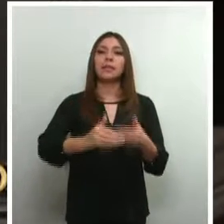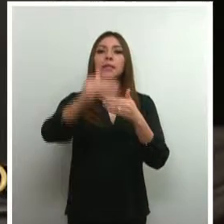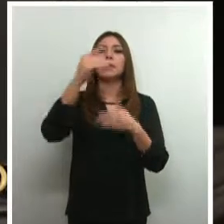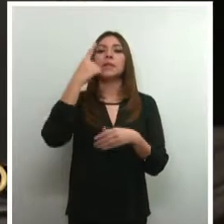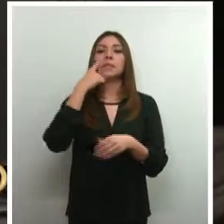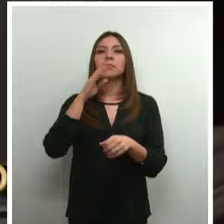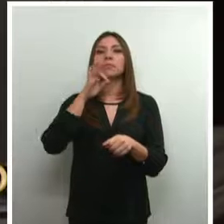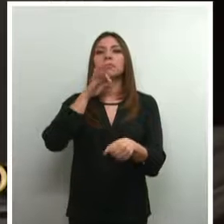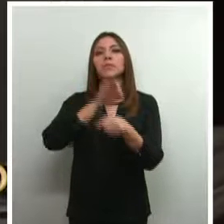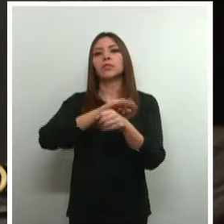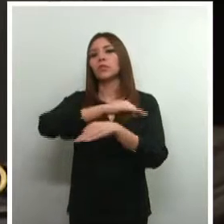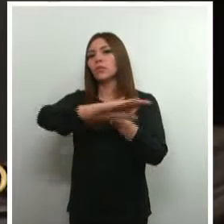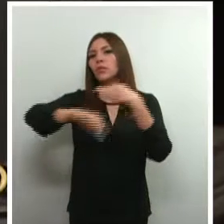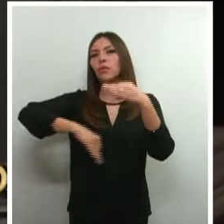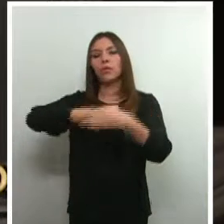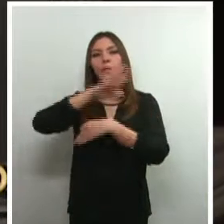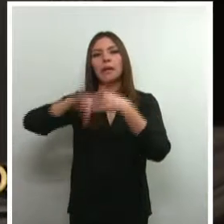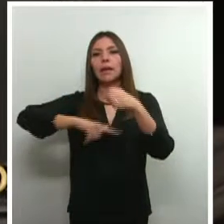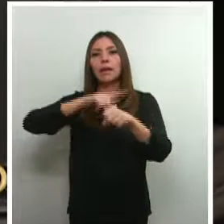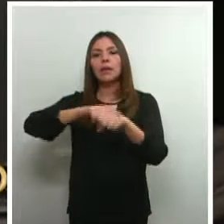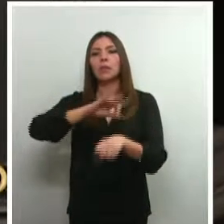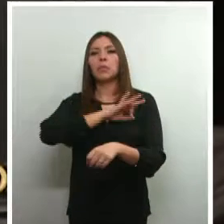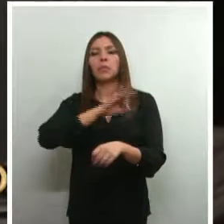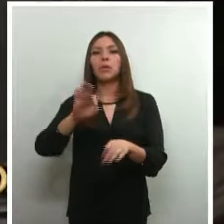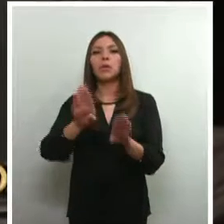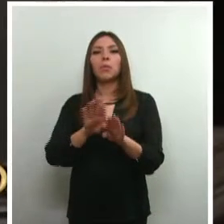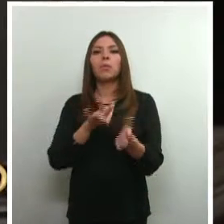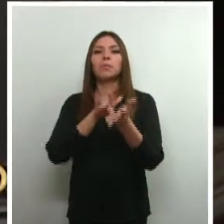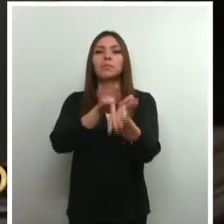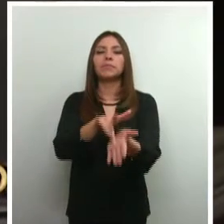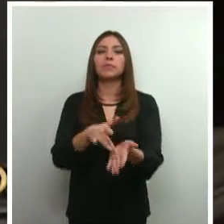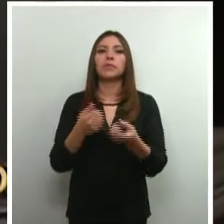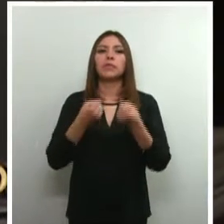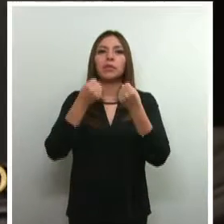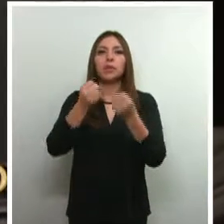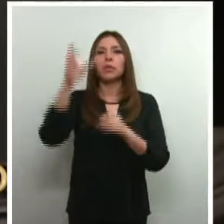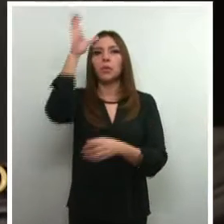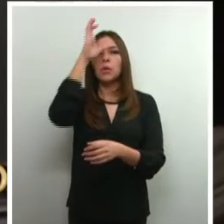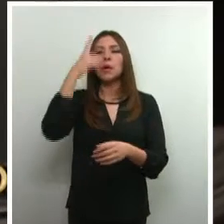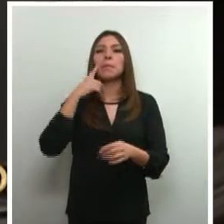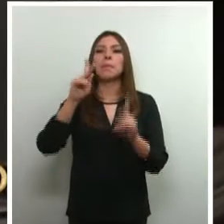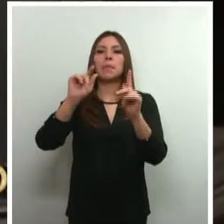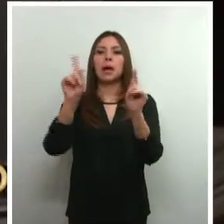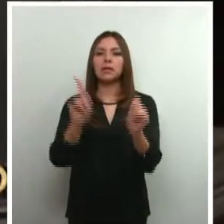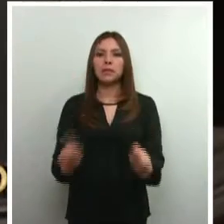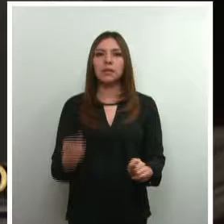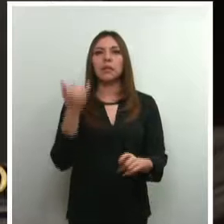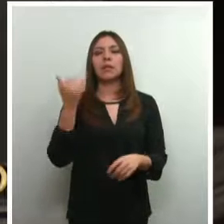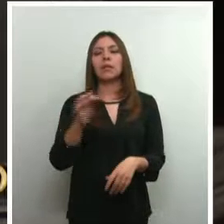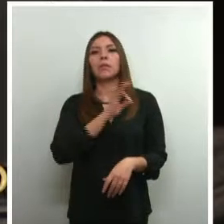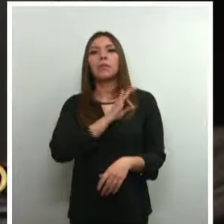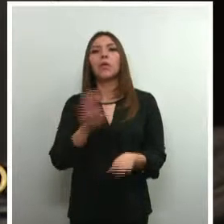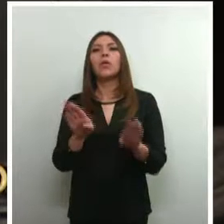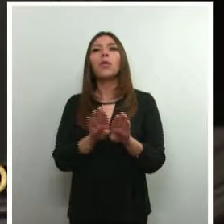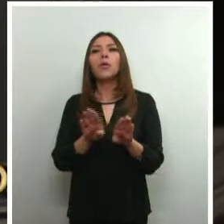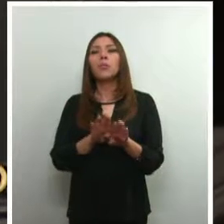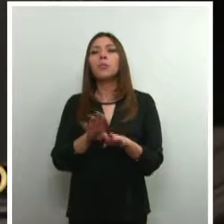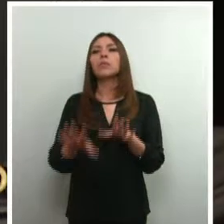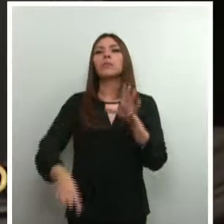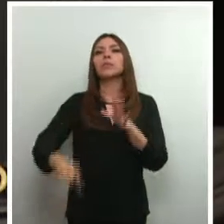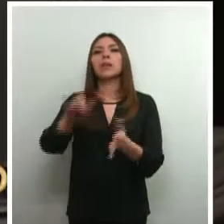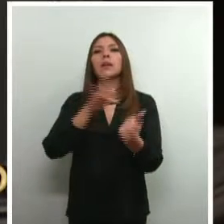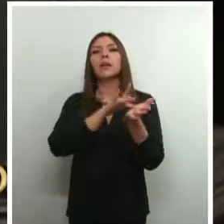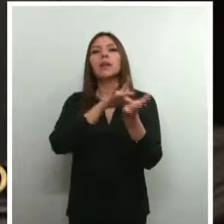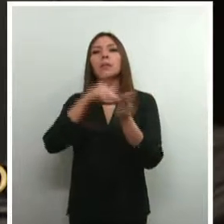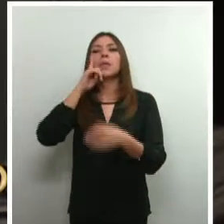empatía con todos los seres vivos que nos permita fortalecer una cultura de la paz y encontrar la solución a conflictos